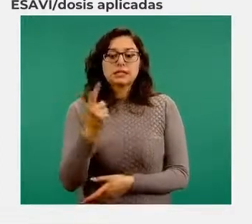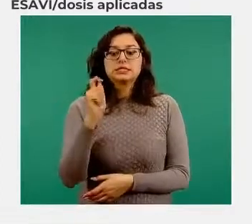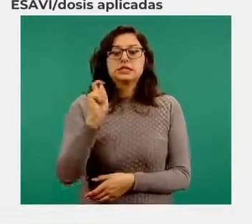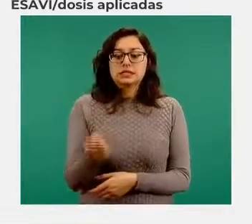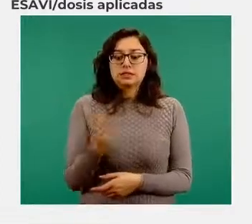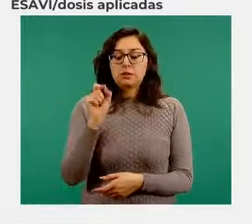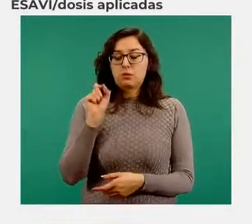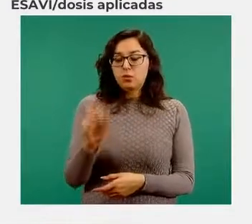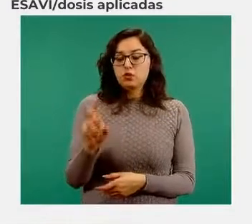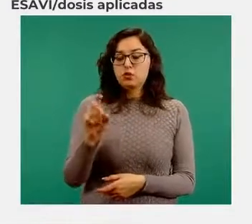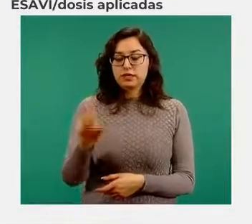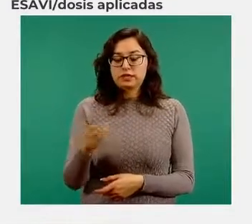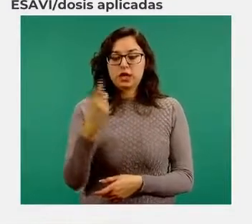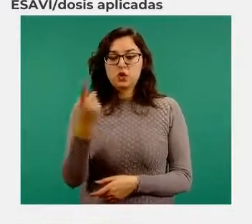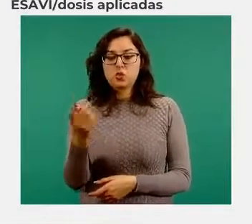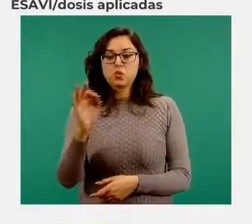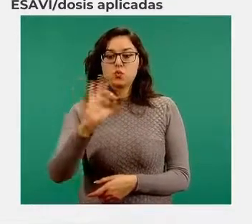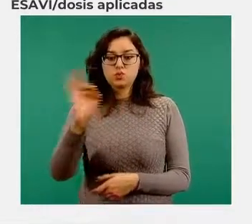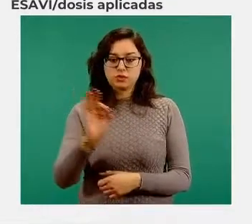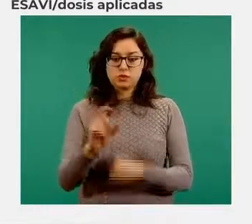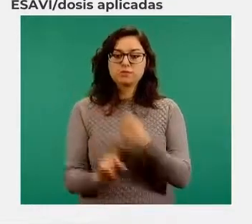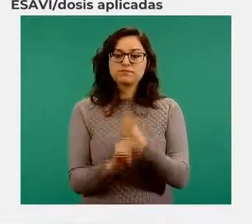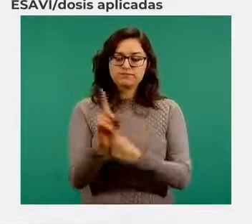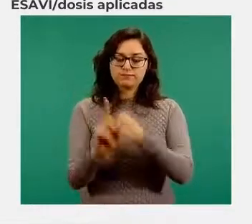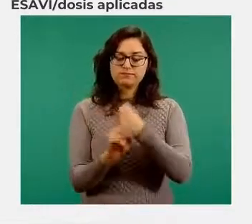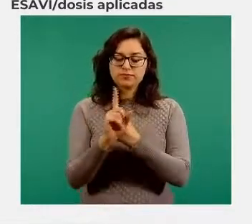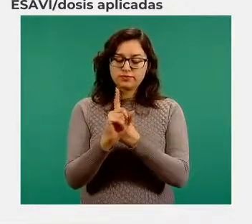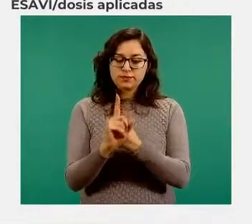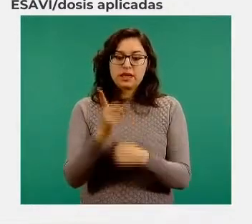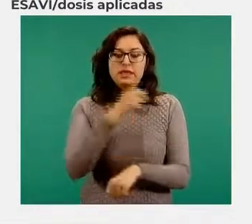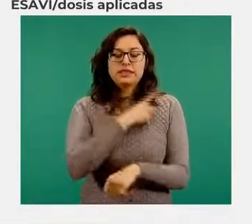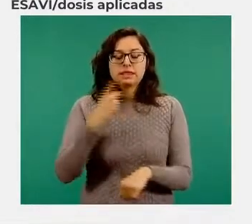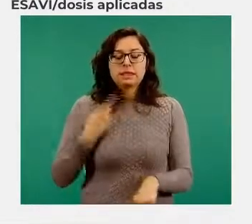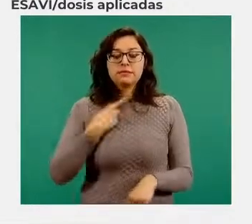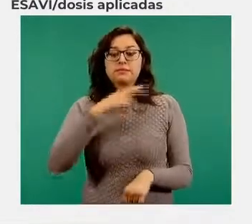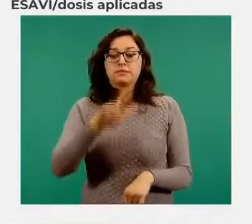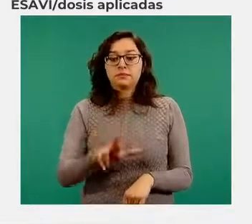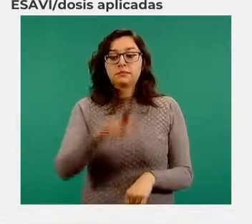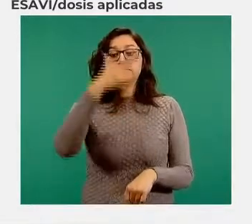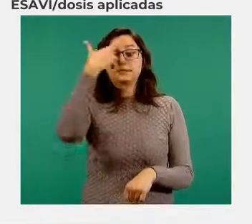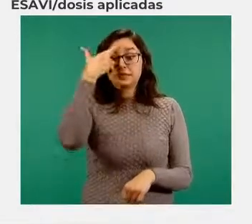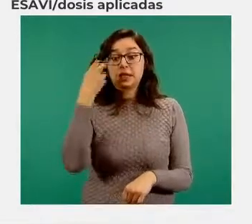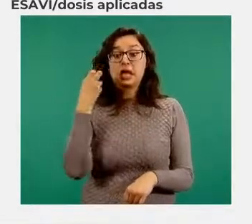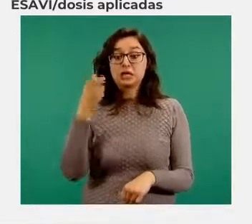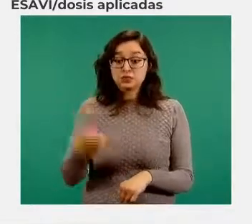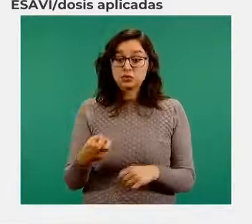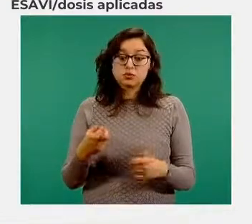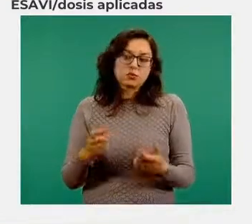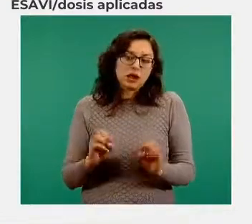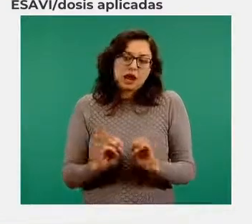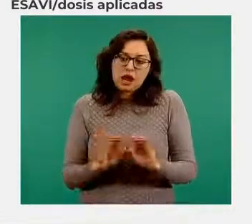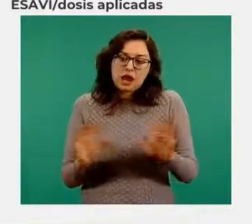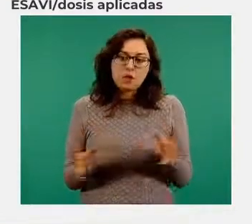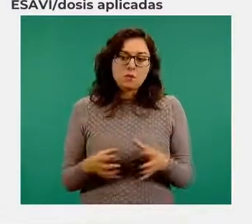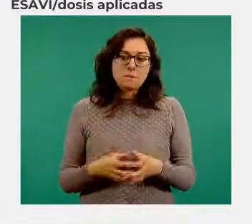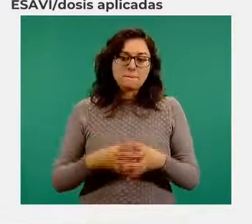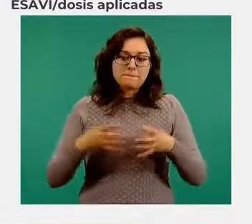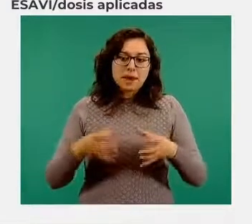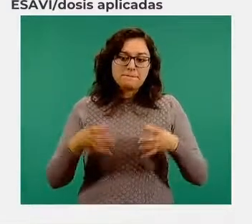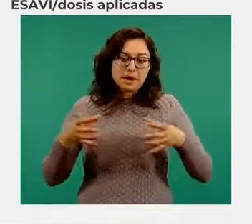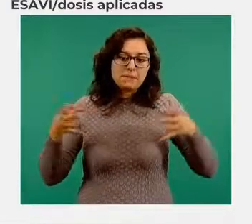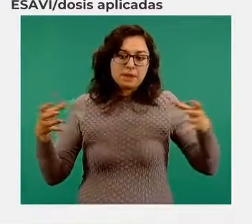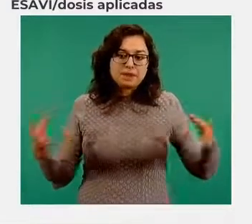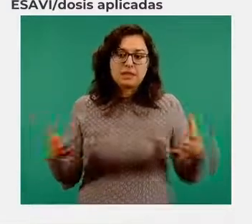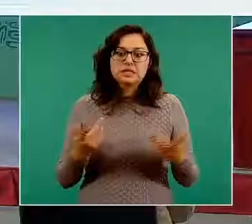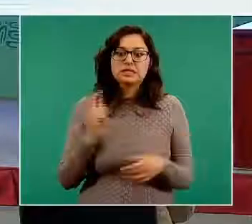las dosis que fueron aplicadas. Y tengamos muy presente, este número va a ir creciendo, creciendo, creciendo. No significa que haya